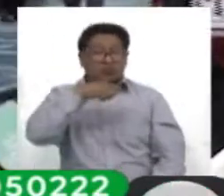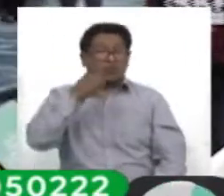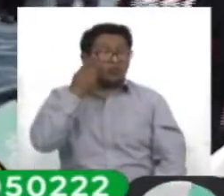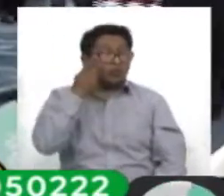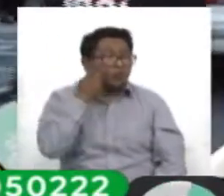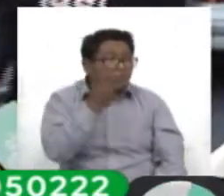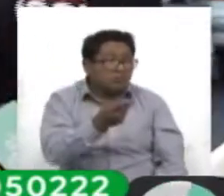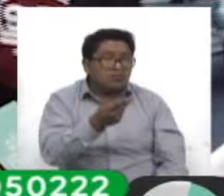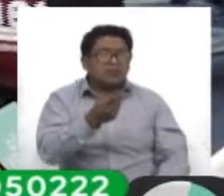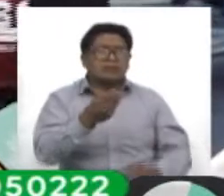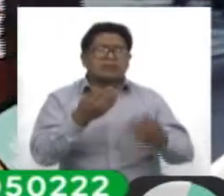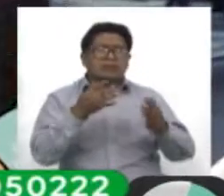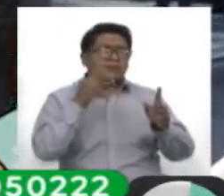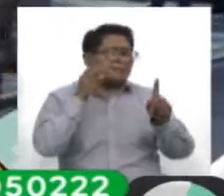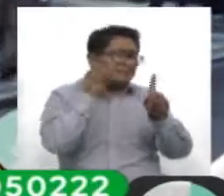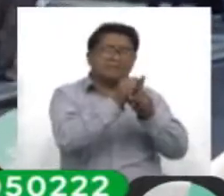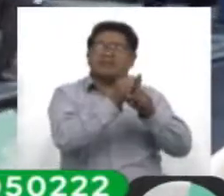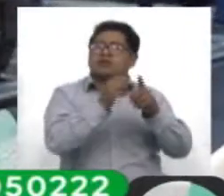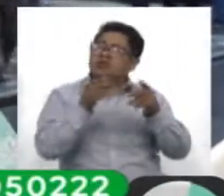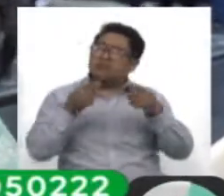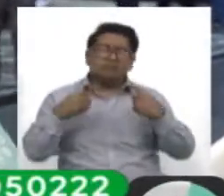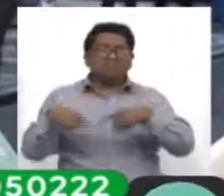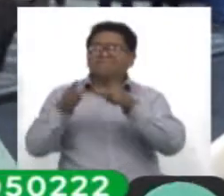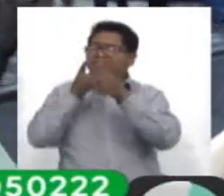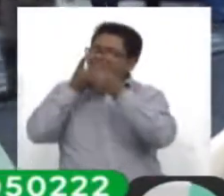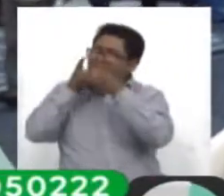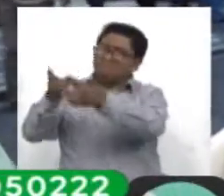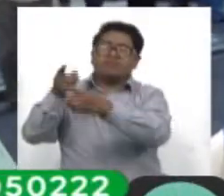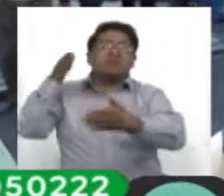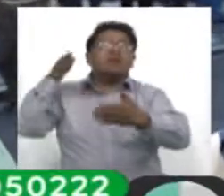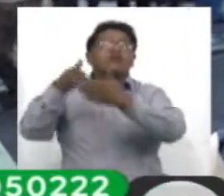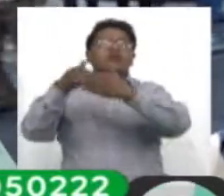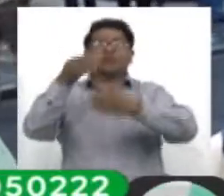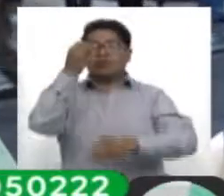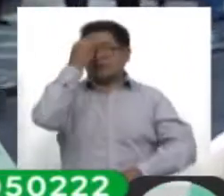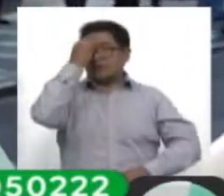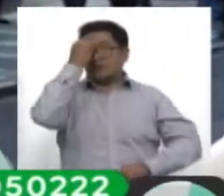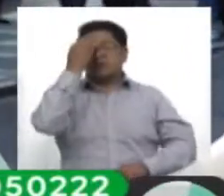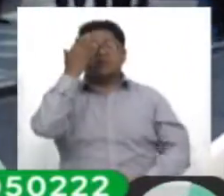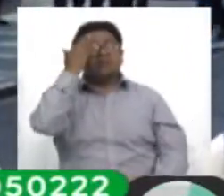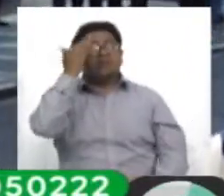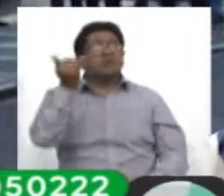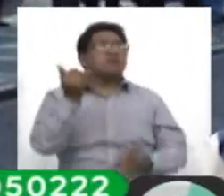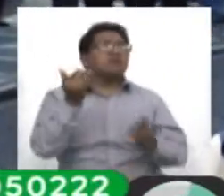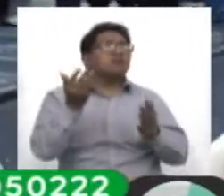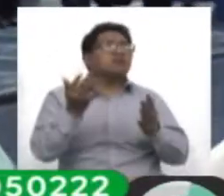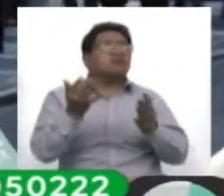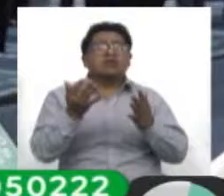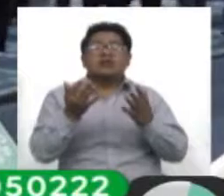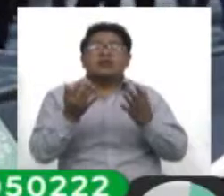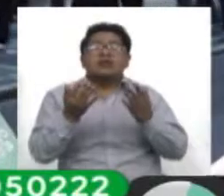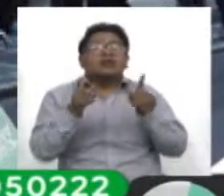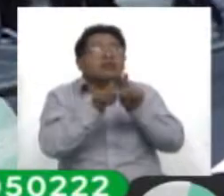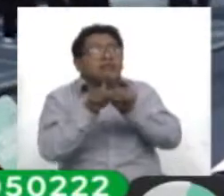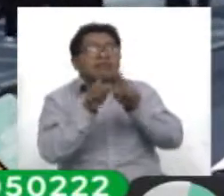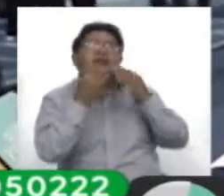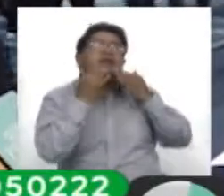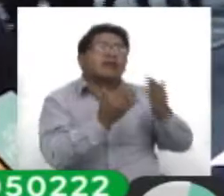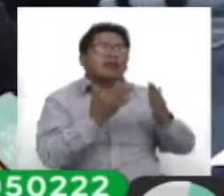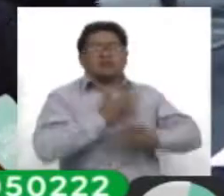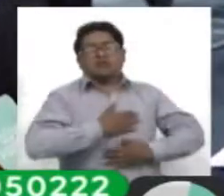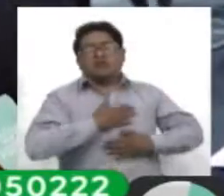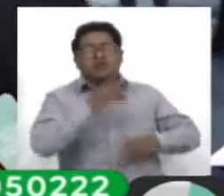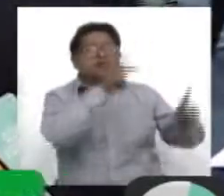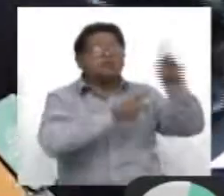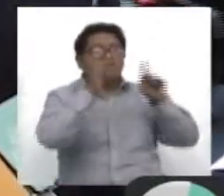hemos denunciado a una acción popular en contra de Sevilla por agradeciendo también a la población de La Paz, que